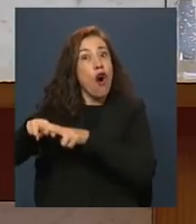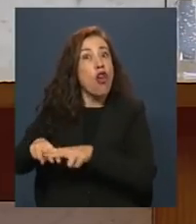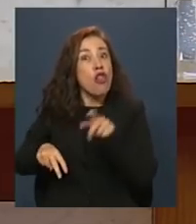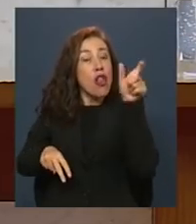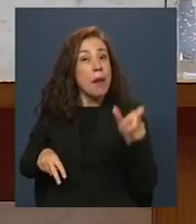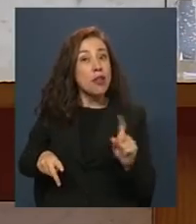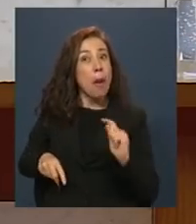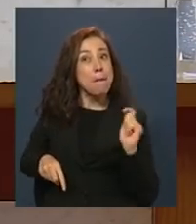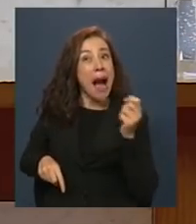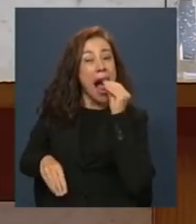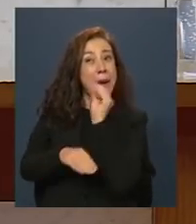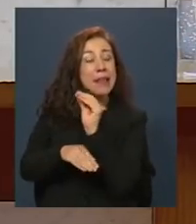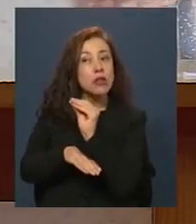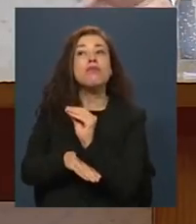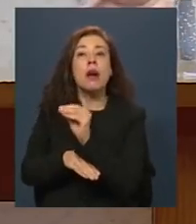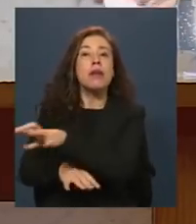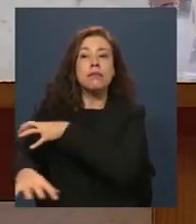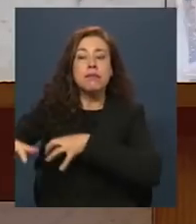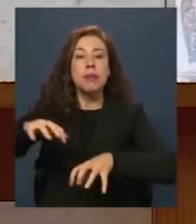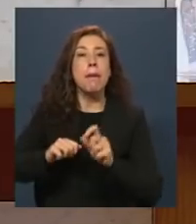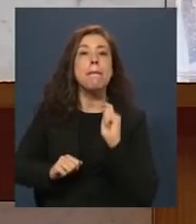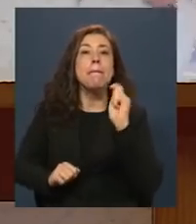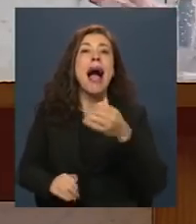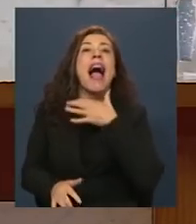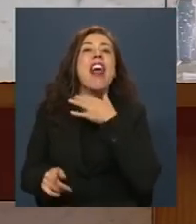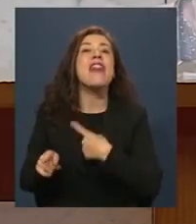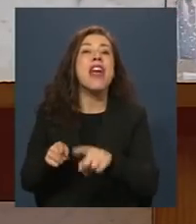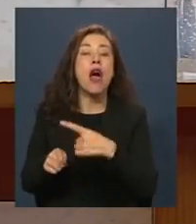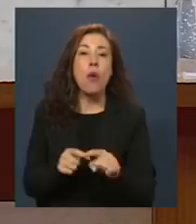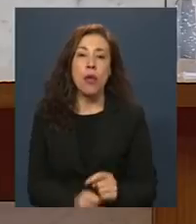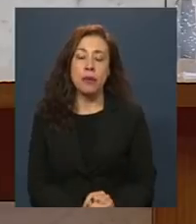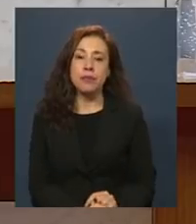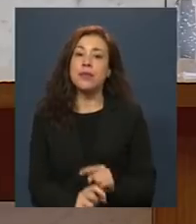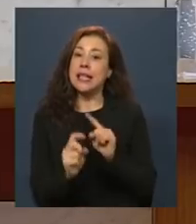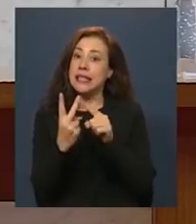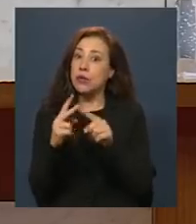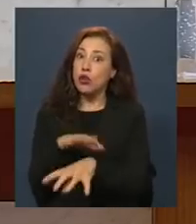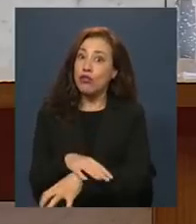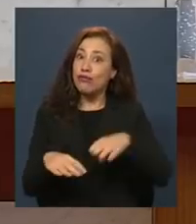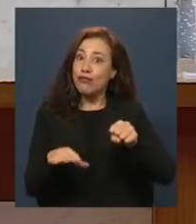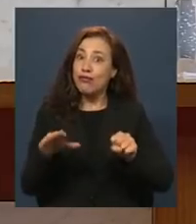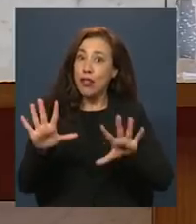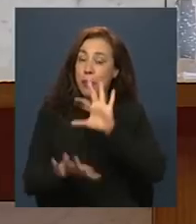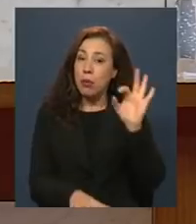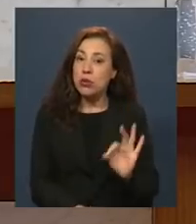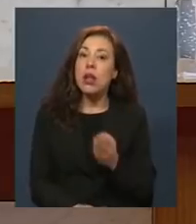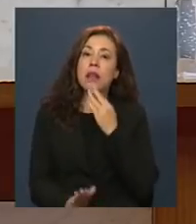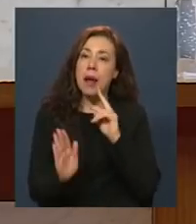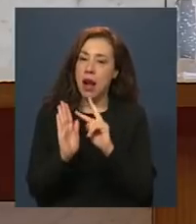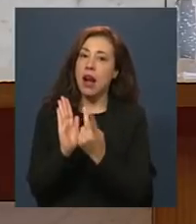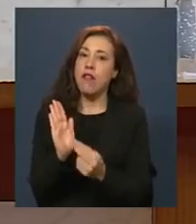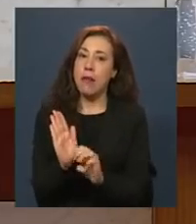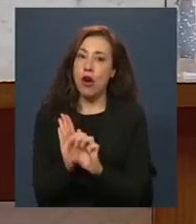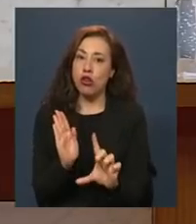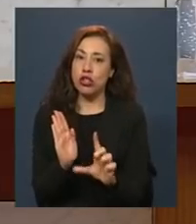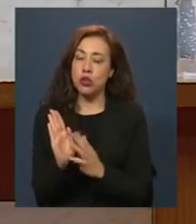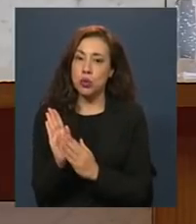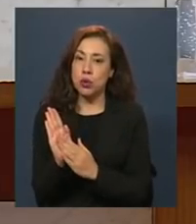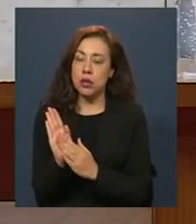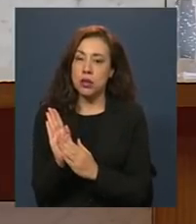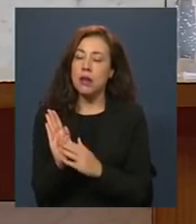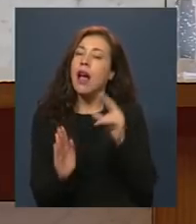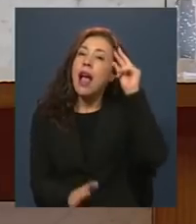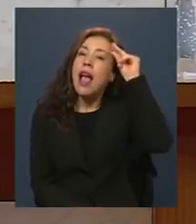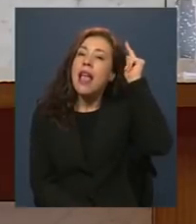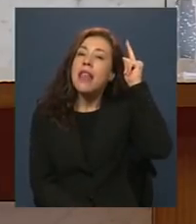cotizante para así pagar las deudas. El segundo retiro surgió también como una reforma constitucional, cuya